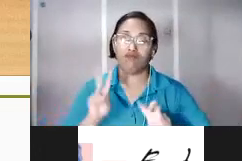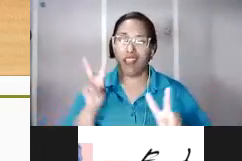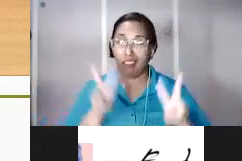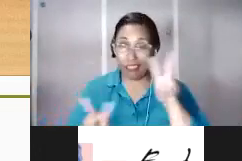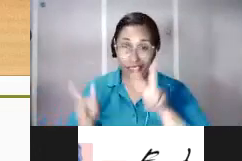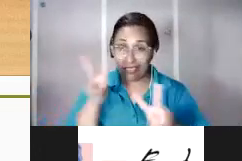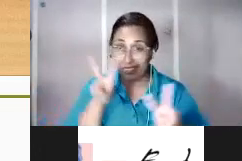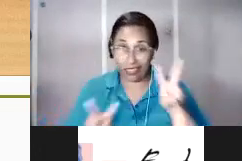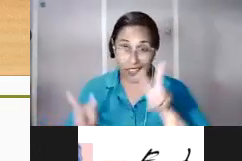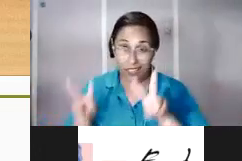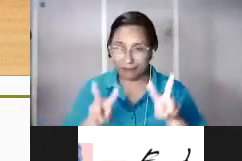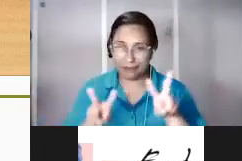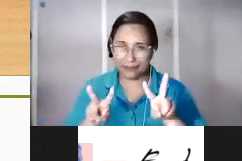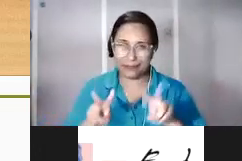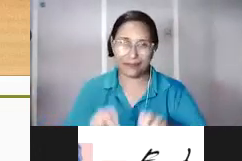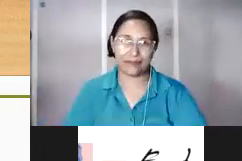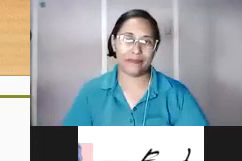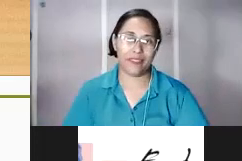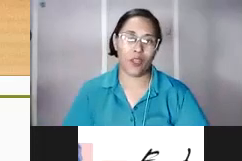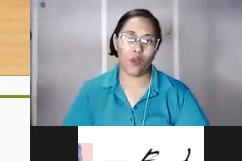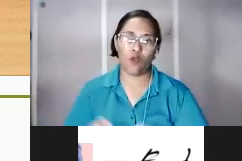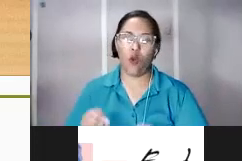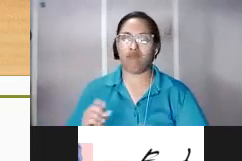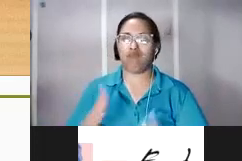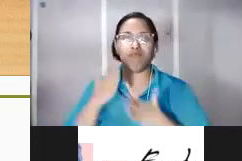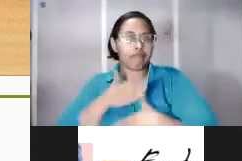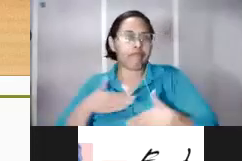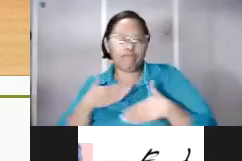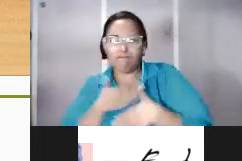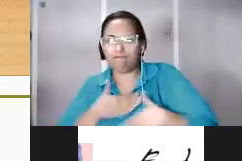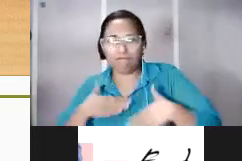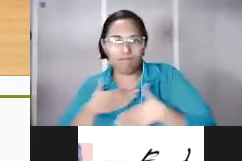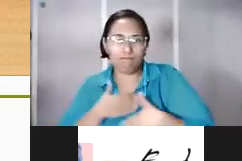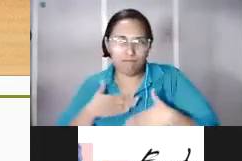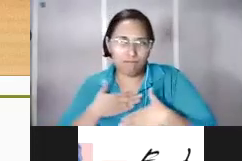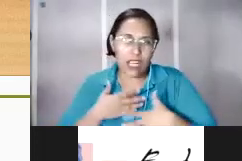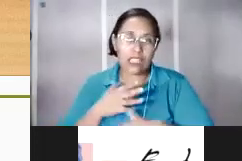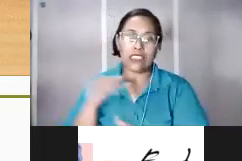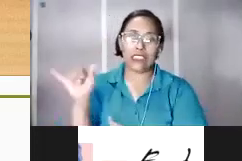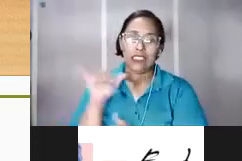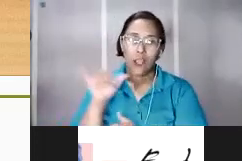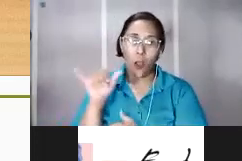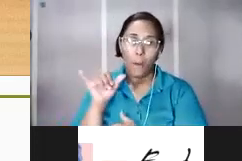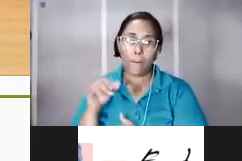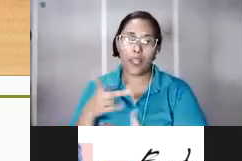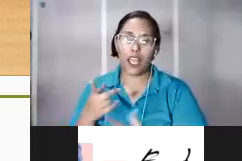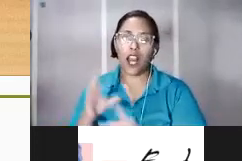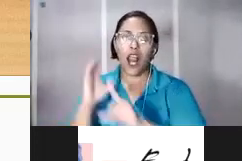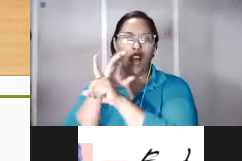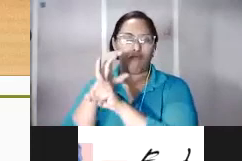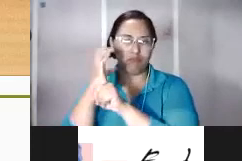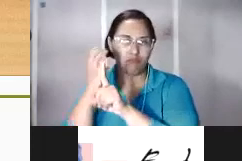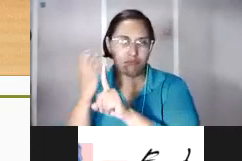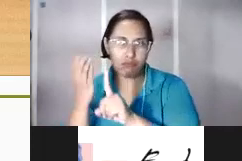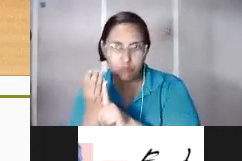doten a los espectadores no solo diversión, sino también un cierto grado de cultura